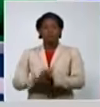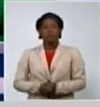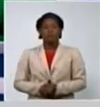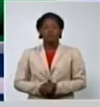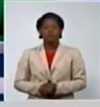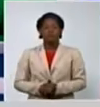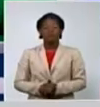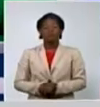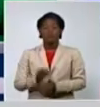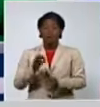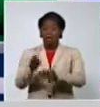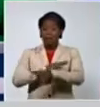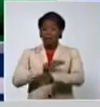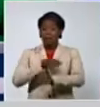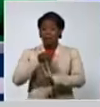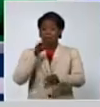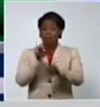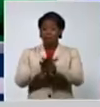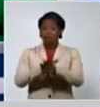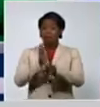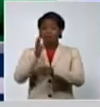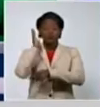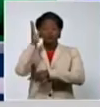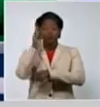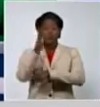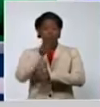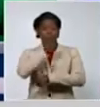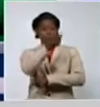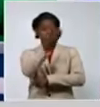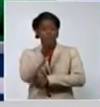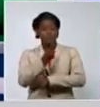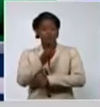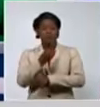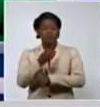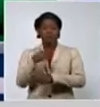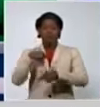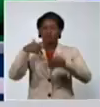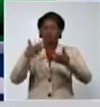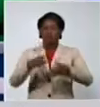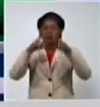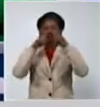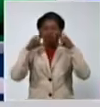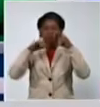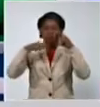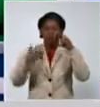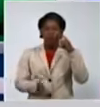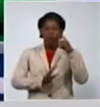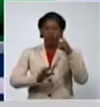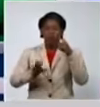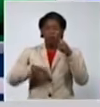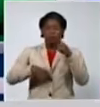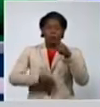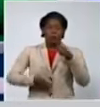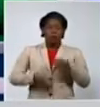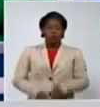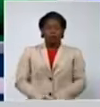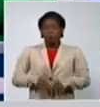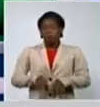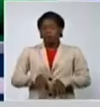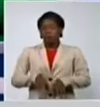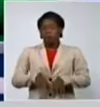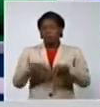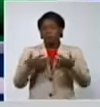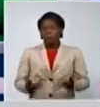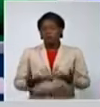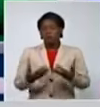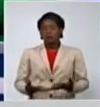cansado. Yo le decía, bueno, pues no te canses, porque te queda todavía como un año para